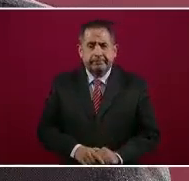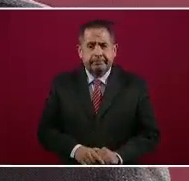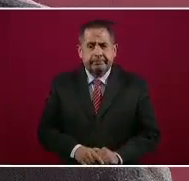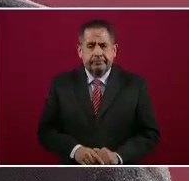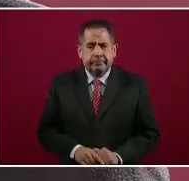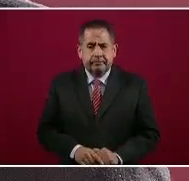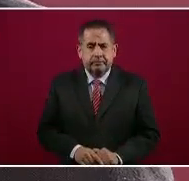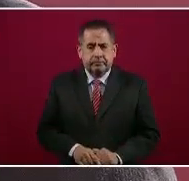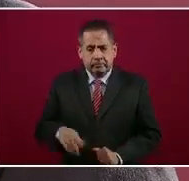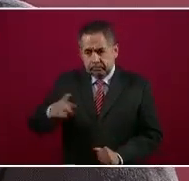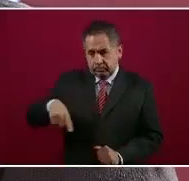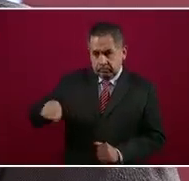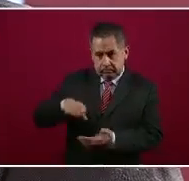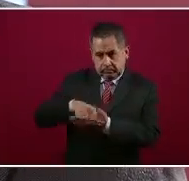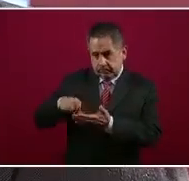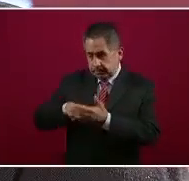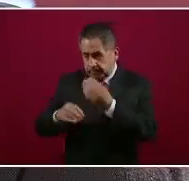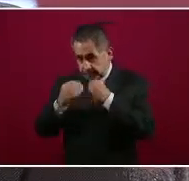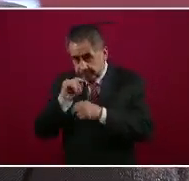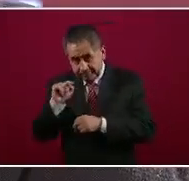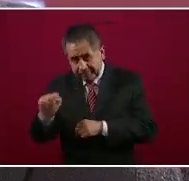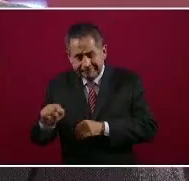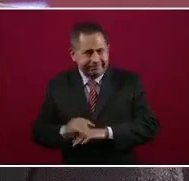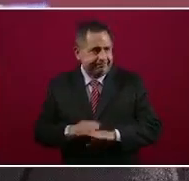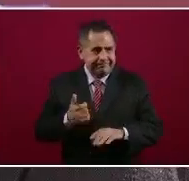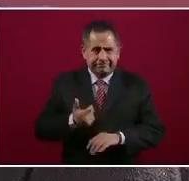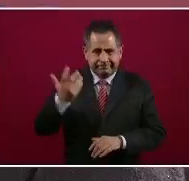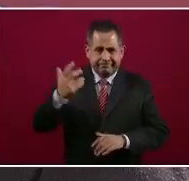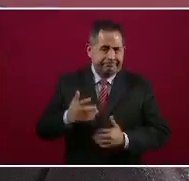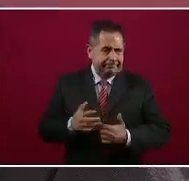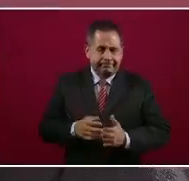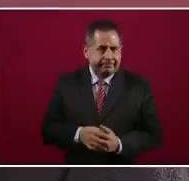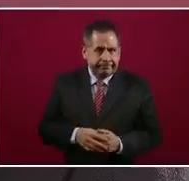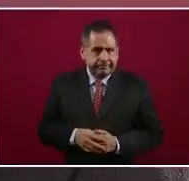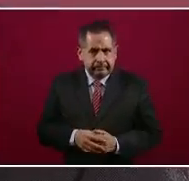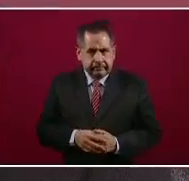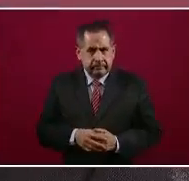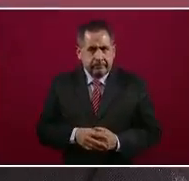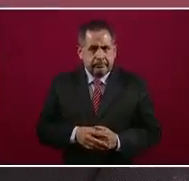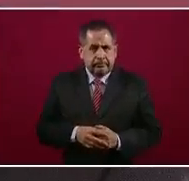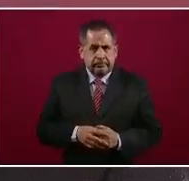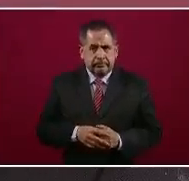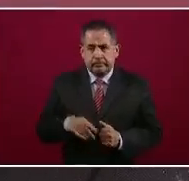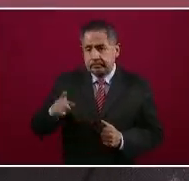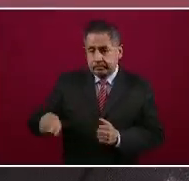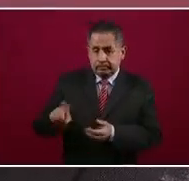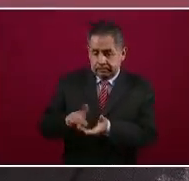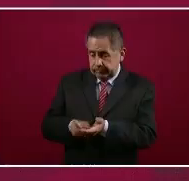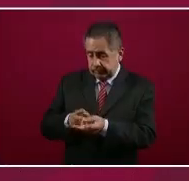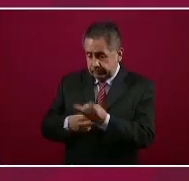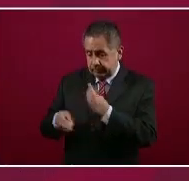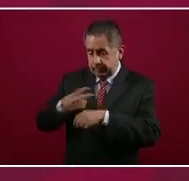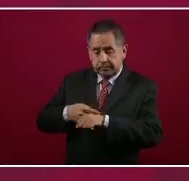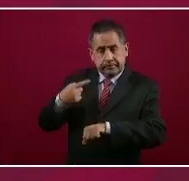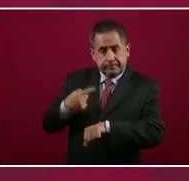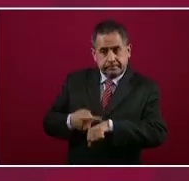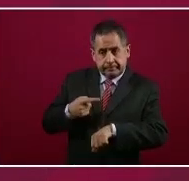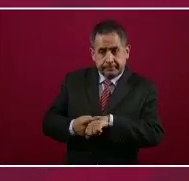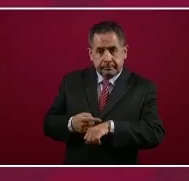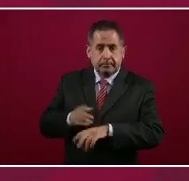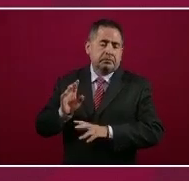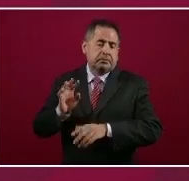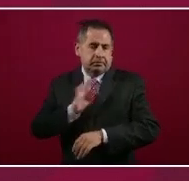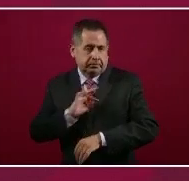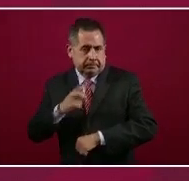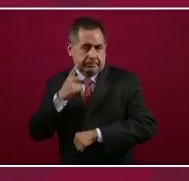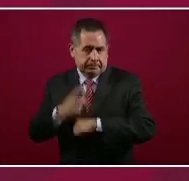consumir esos productos además de qué son dañinos o pueden